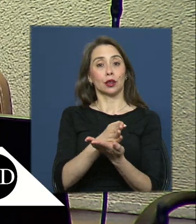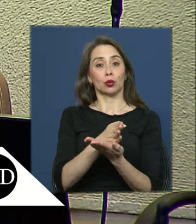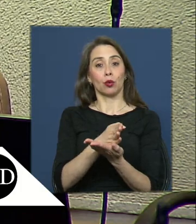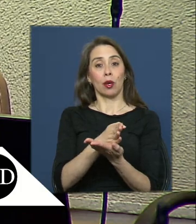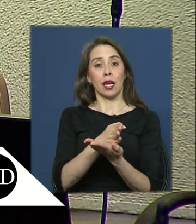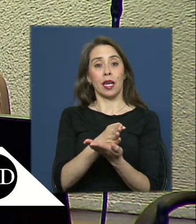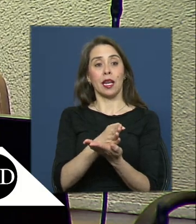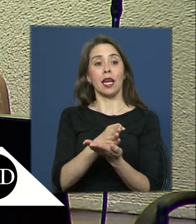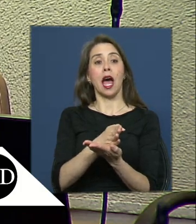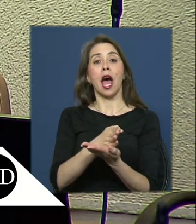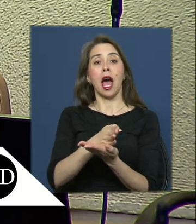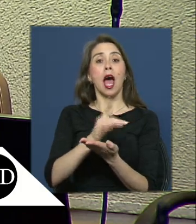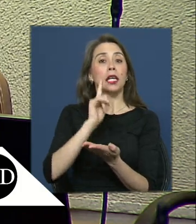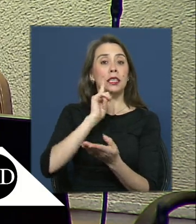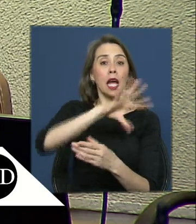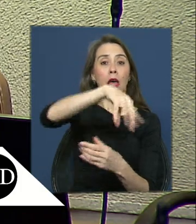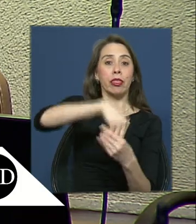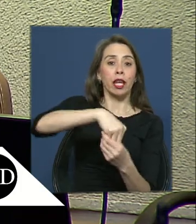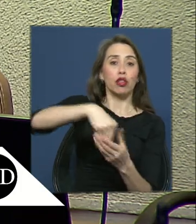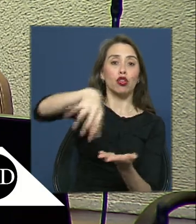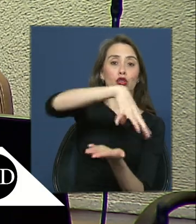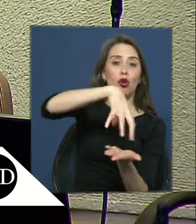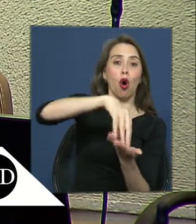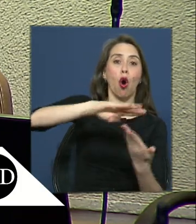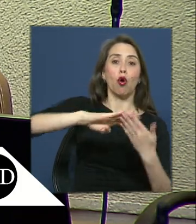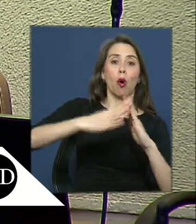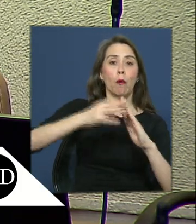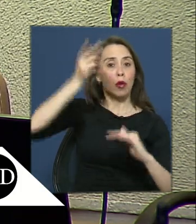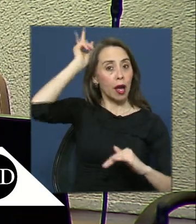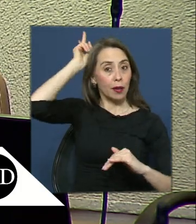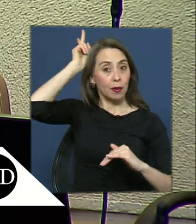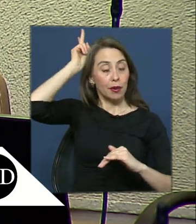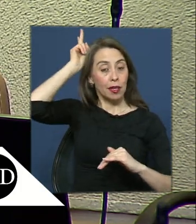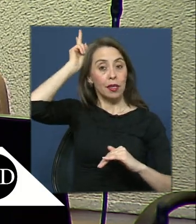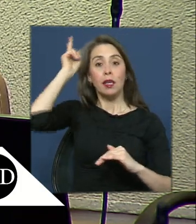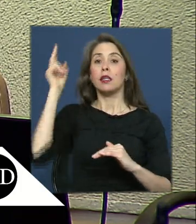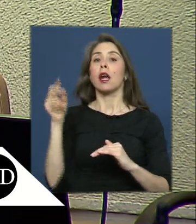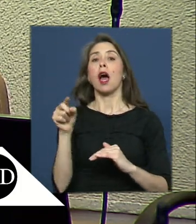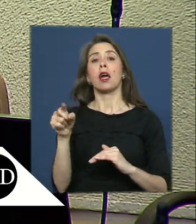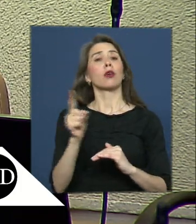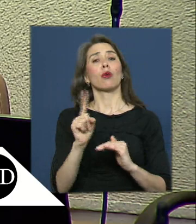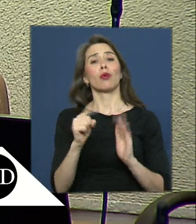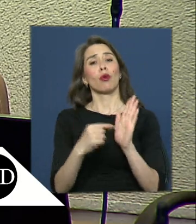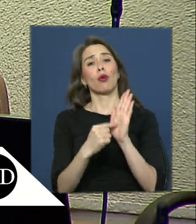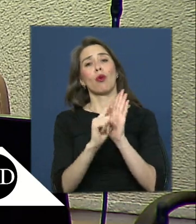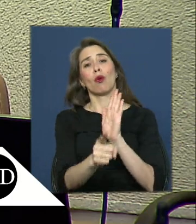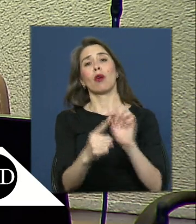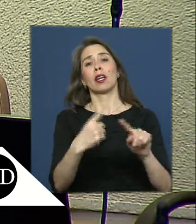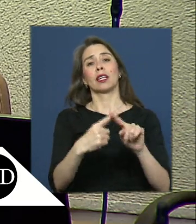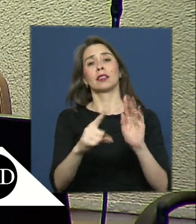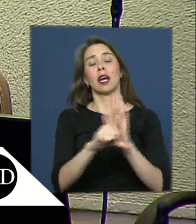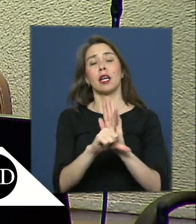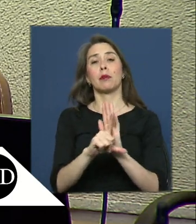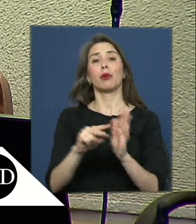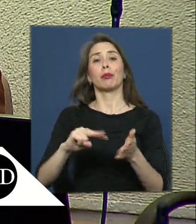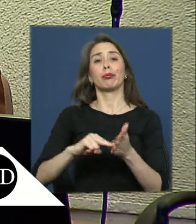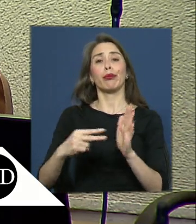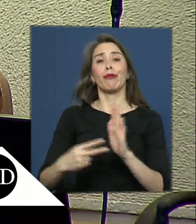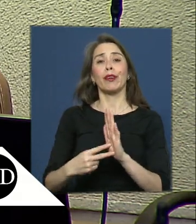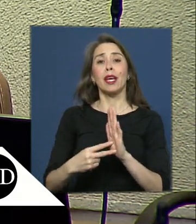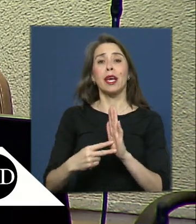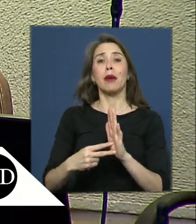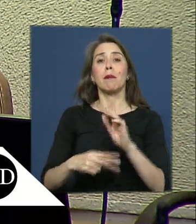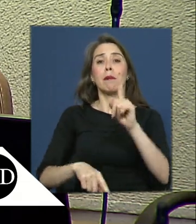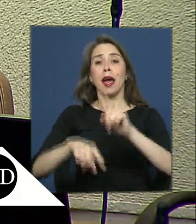emplazados en terrenos indígenas de las limitaciones que plantea la ley por las restricciones que tienen justamente